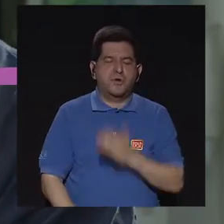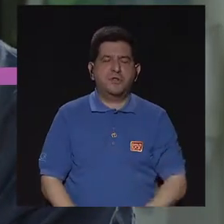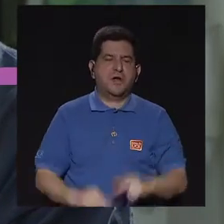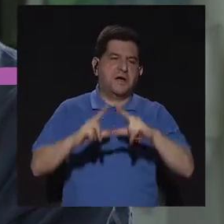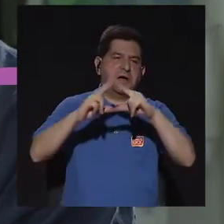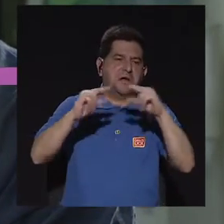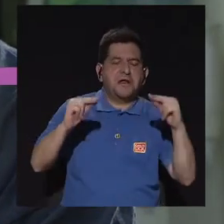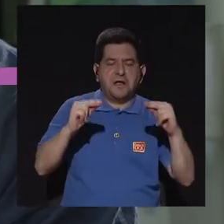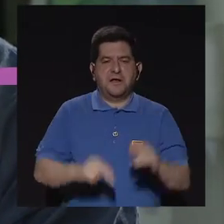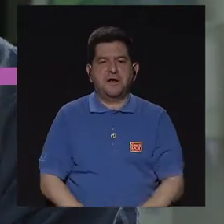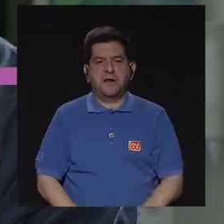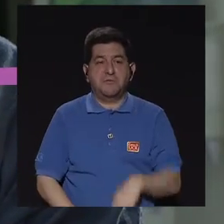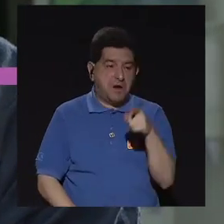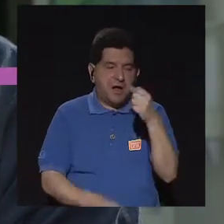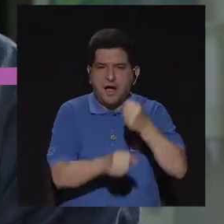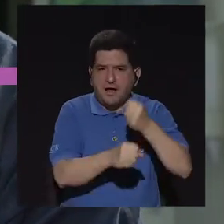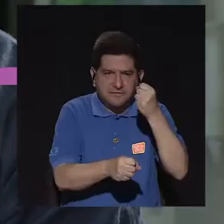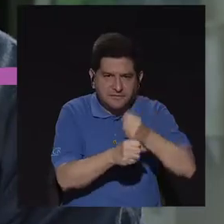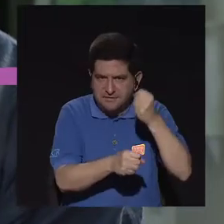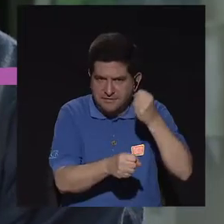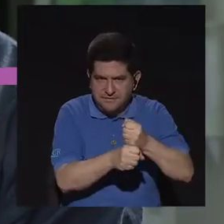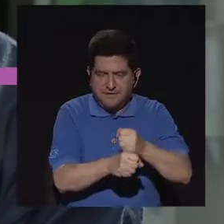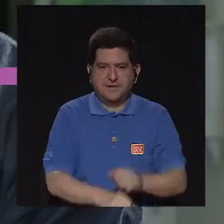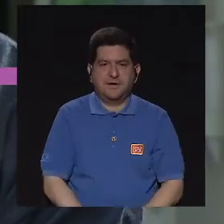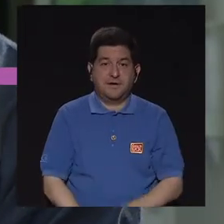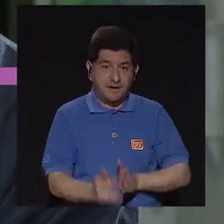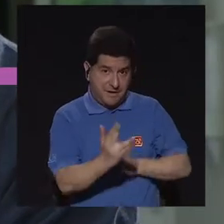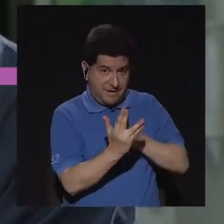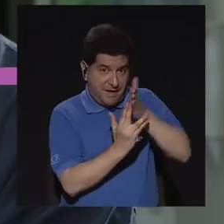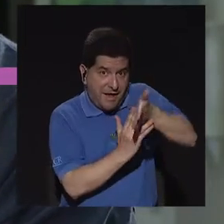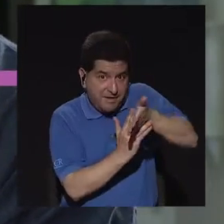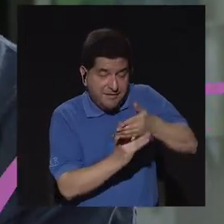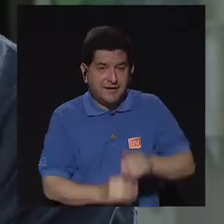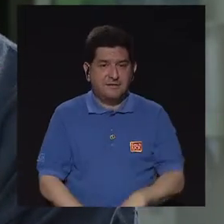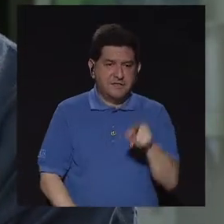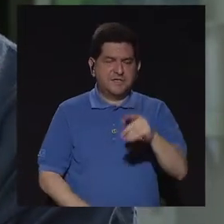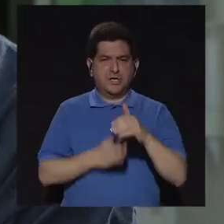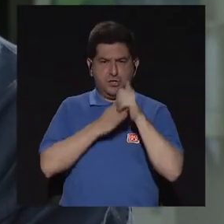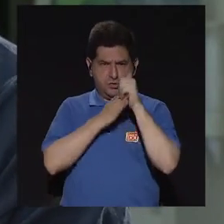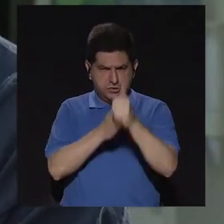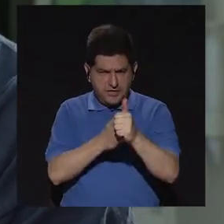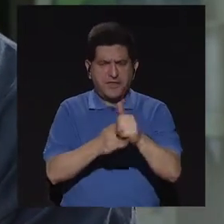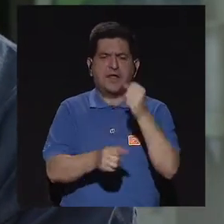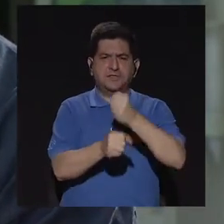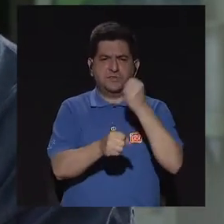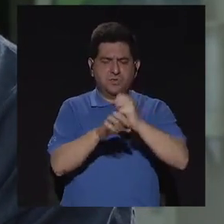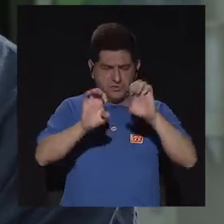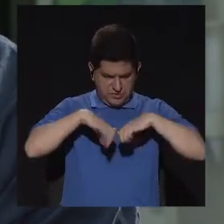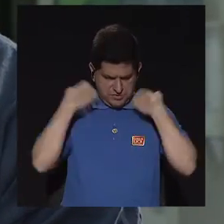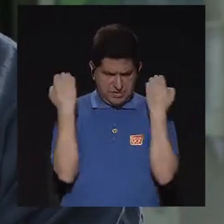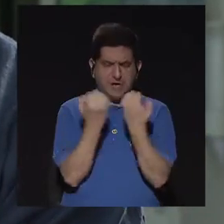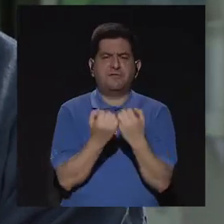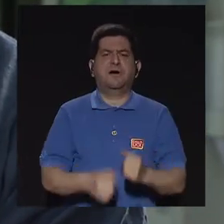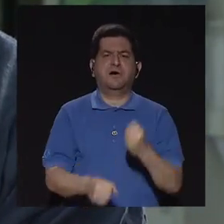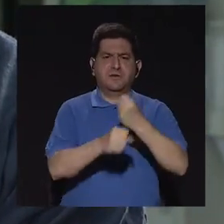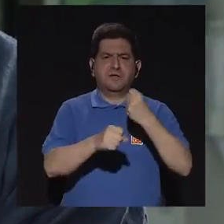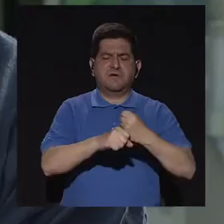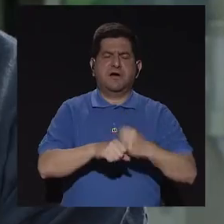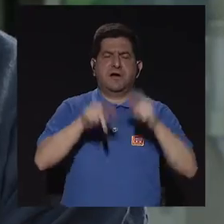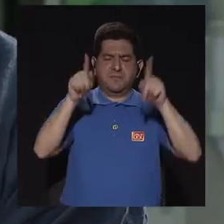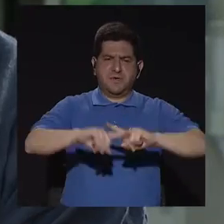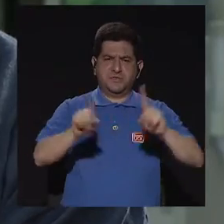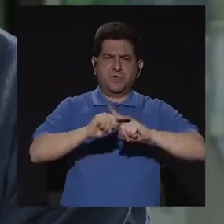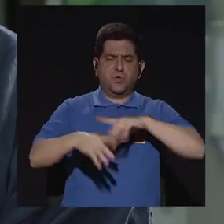van a Nicaragua, tal vez a trabajar en una comunidad y a través de esto adquieren liderazgo, trabajo en equipo, cómo trabajar con personas de